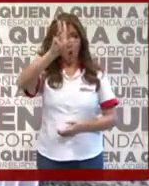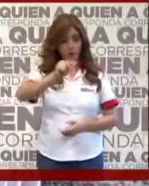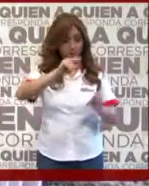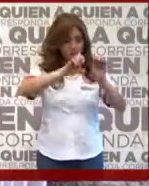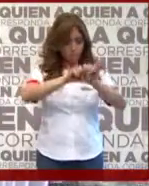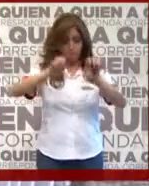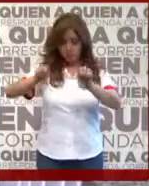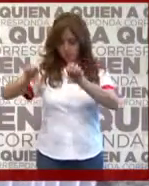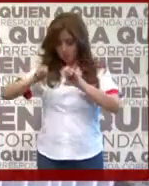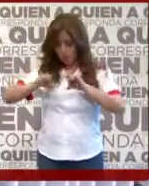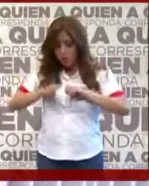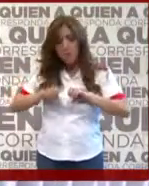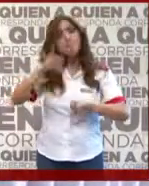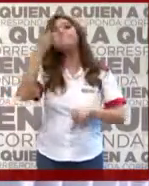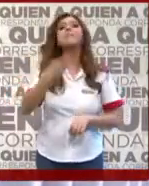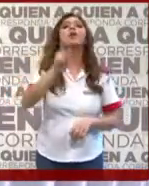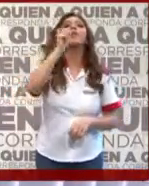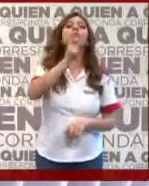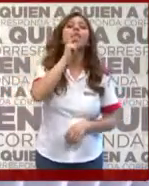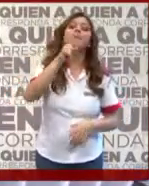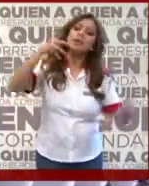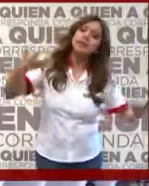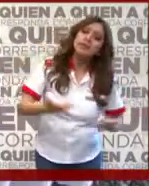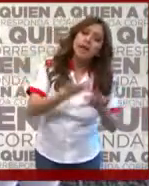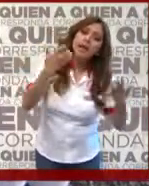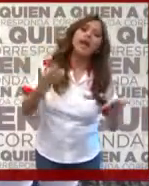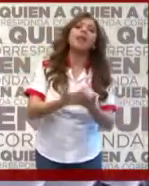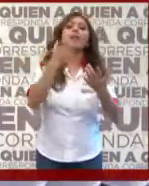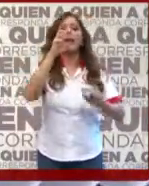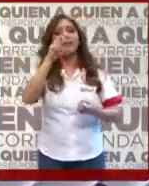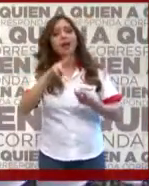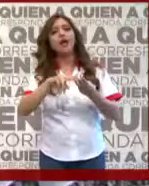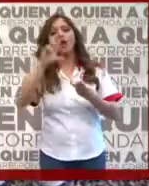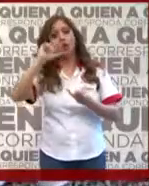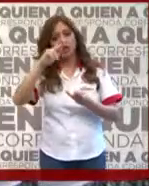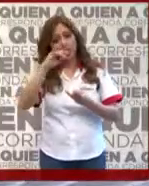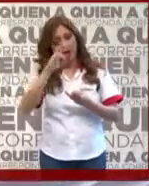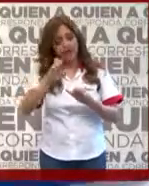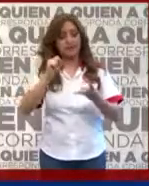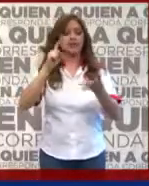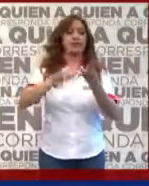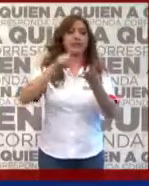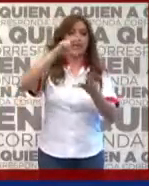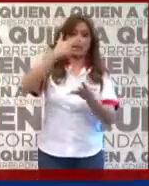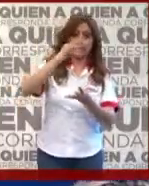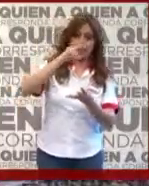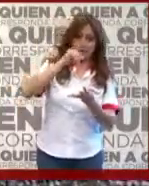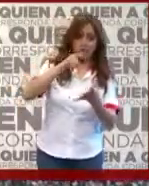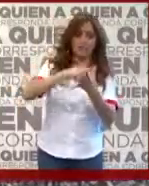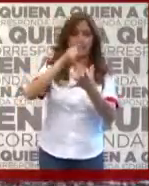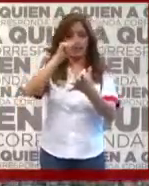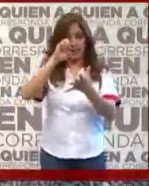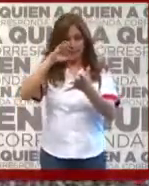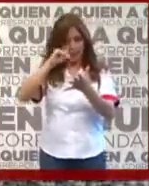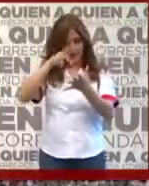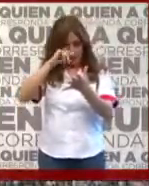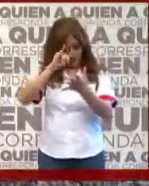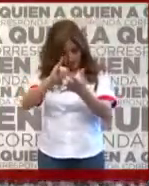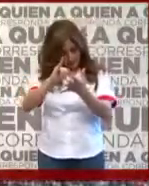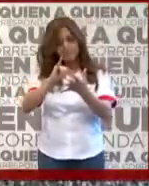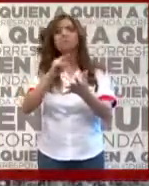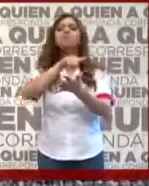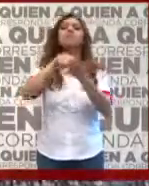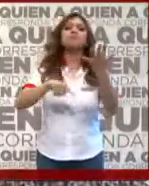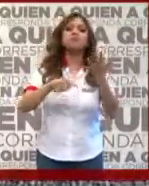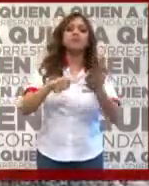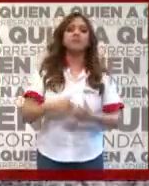Pero nuestra comida se basa también en ensaladas, entradas, kushages, yakitoris. Tenemos mesas de teppanyaki. Las ensaladas son esos adornos